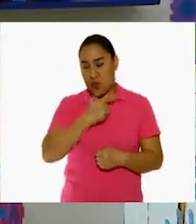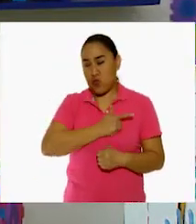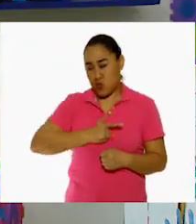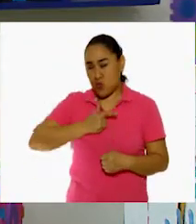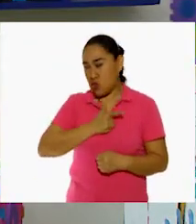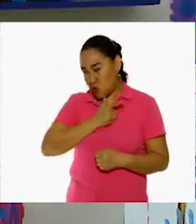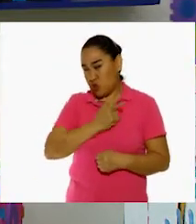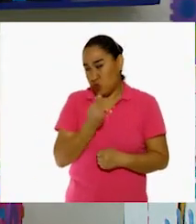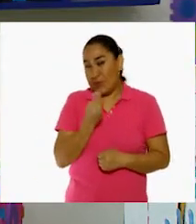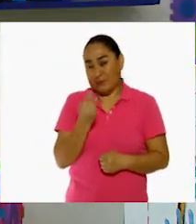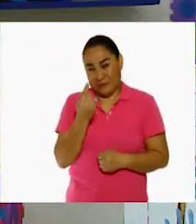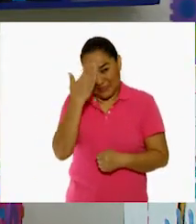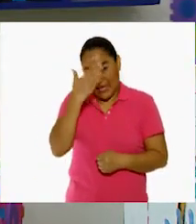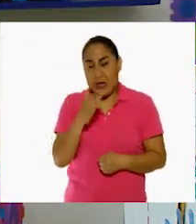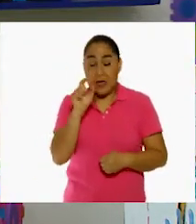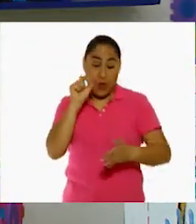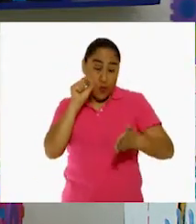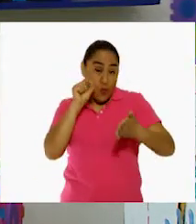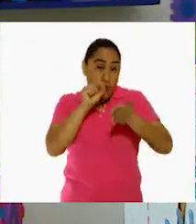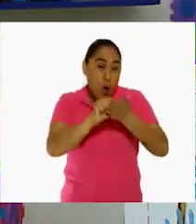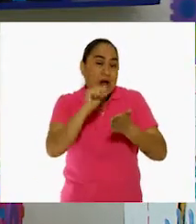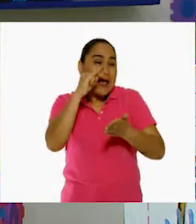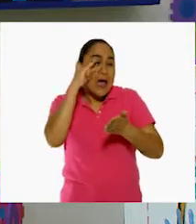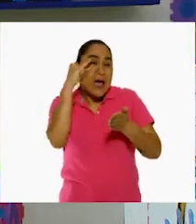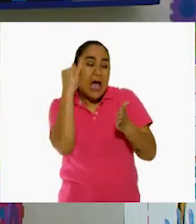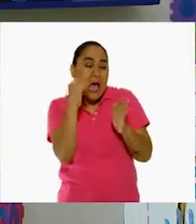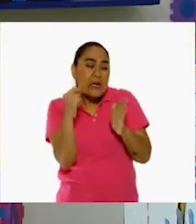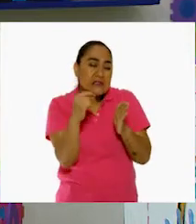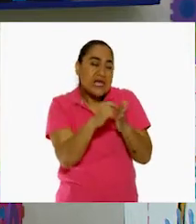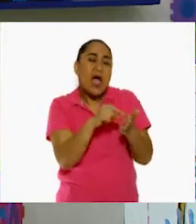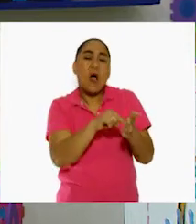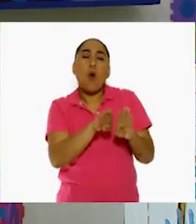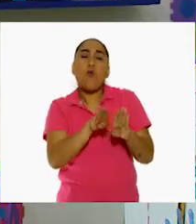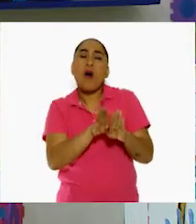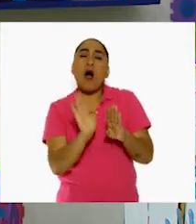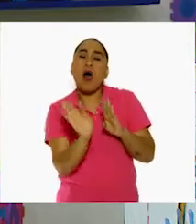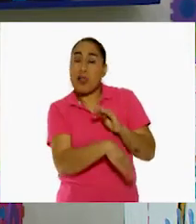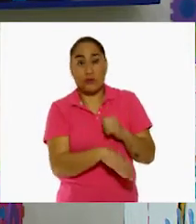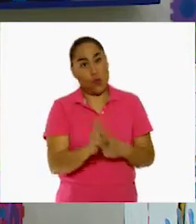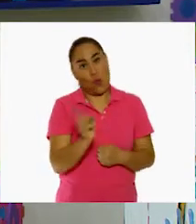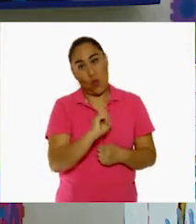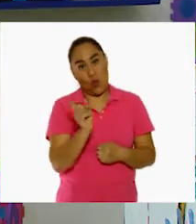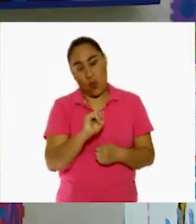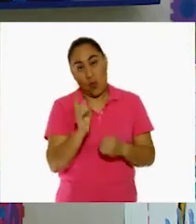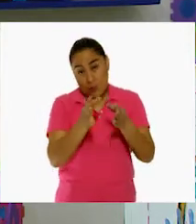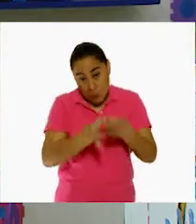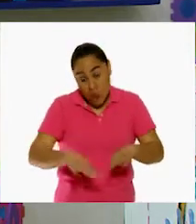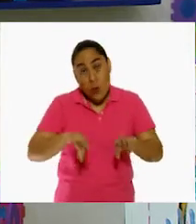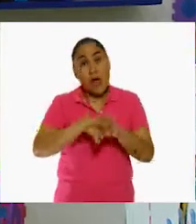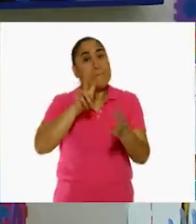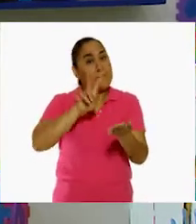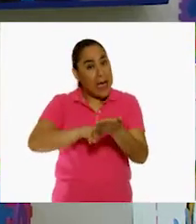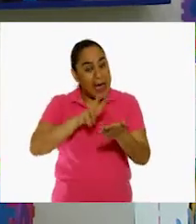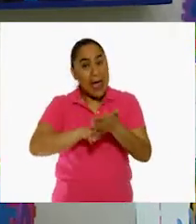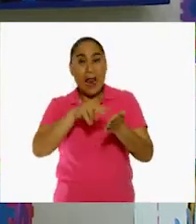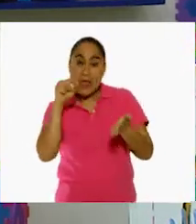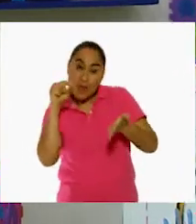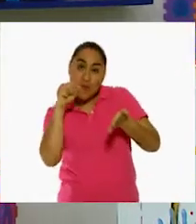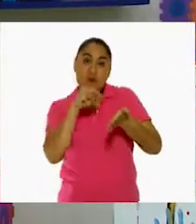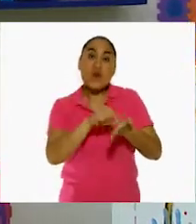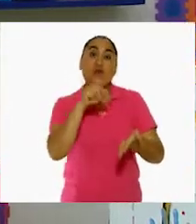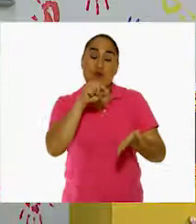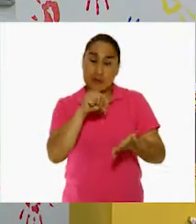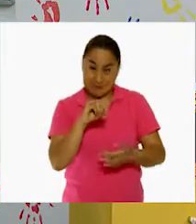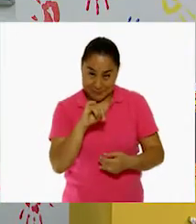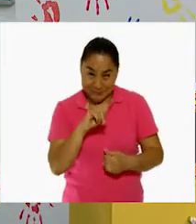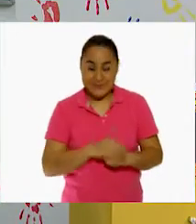el punto es muy pequeño, eso no significa que valga menos. Es pequeño y vale mucho.